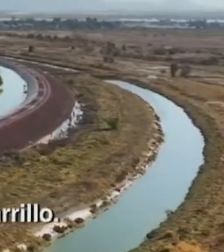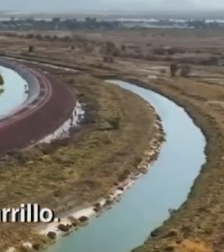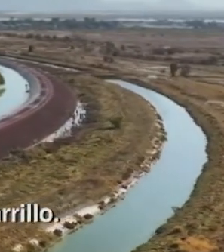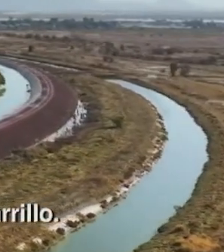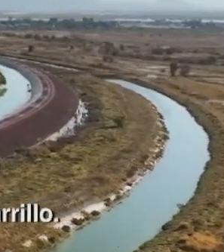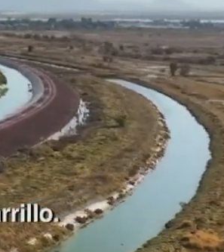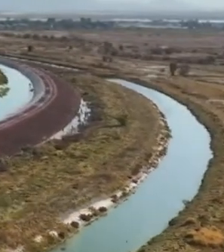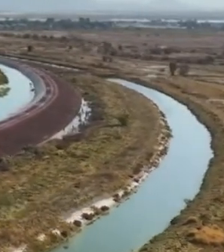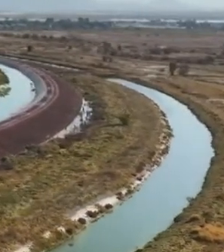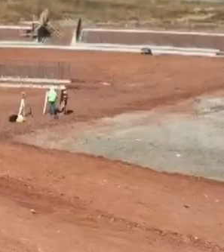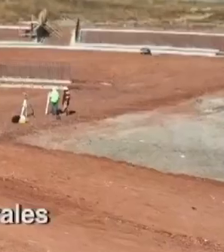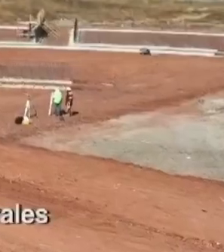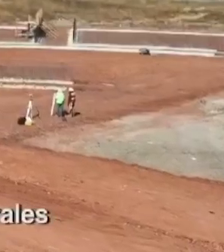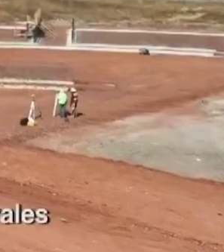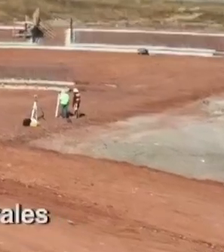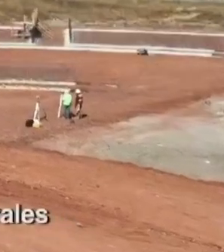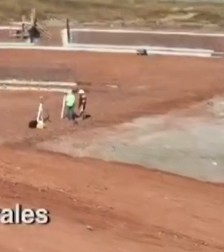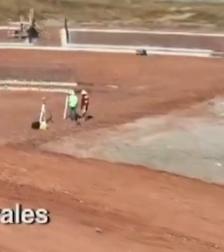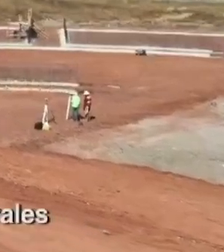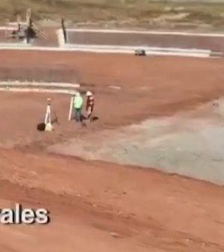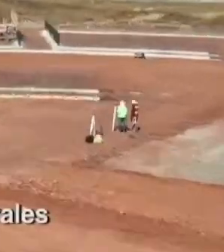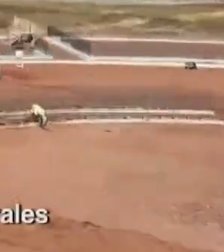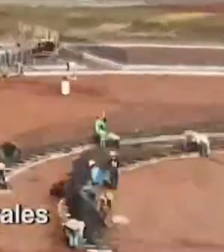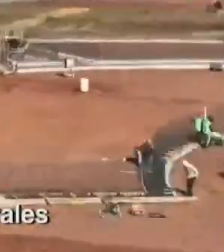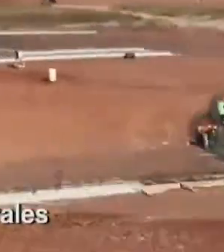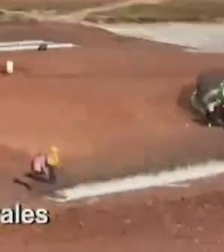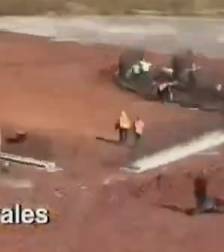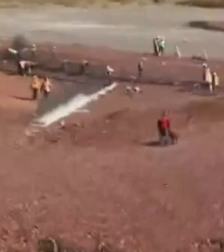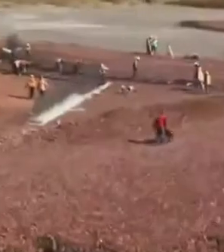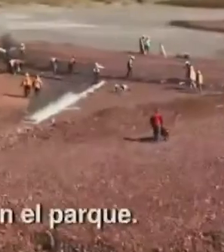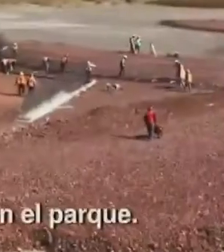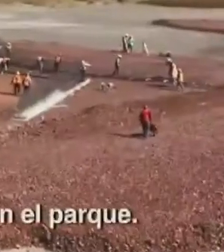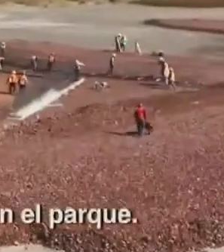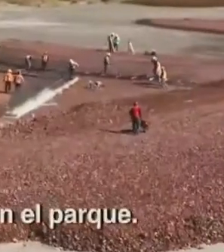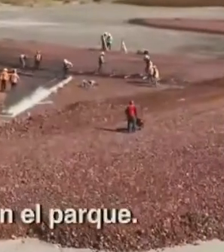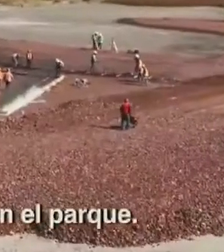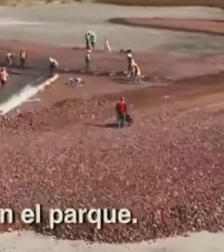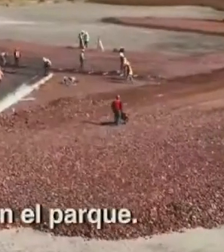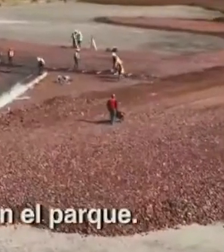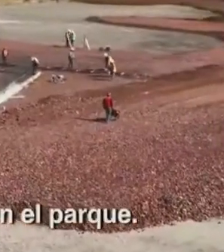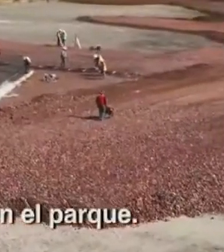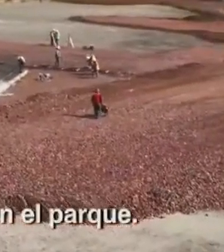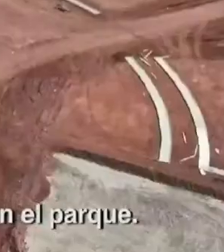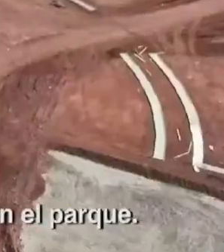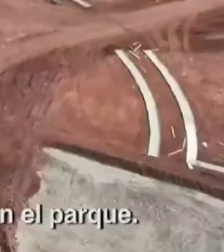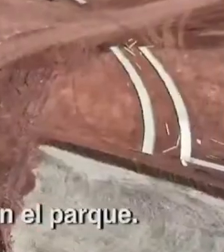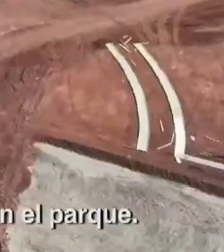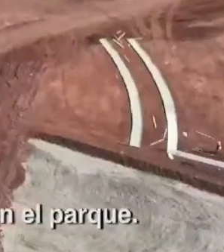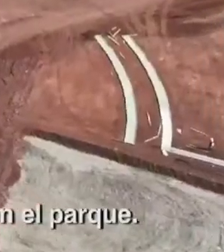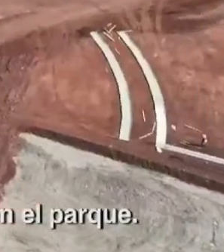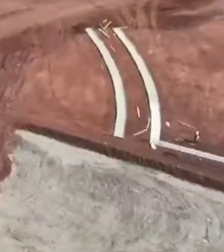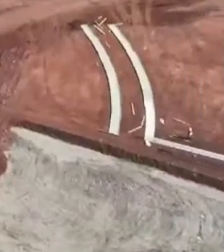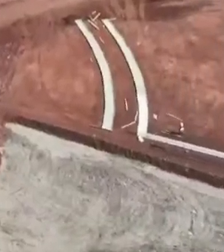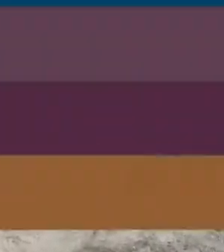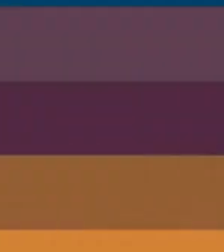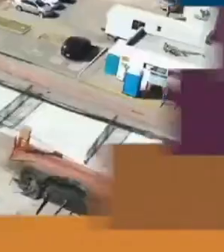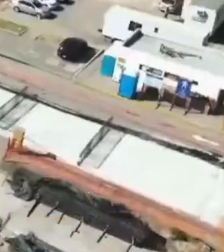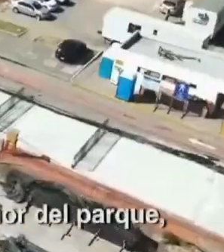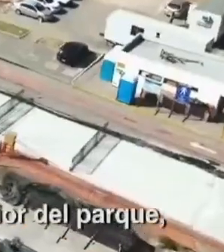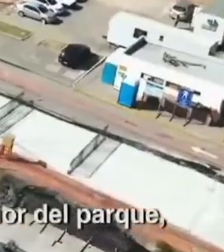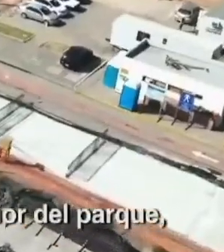lago Nabor Carrillo se avanza en el armado de los muros perimetrales para uno de los tres humedales que se construirán en el parque